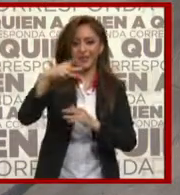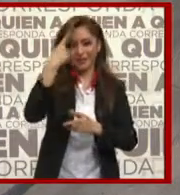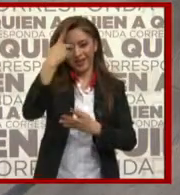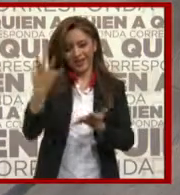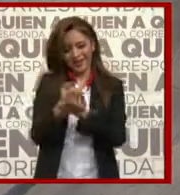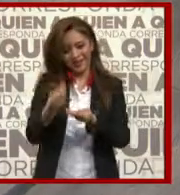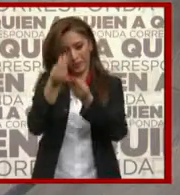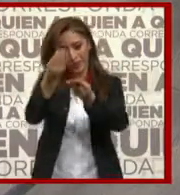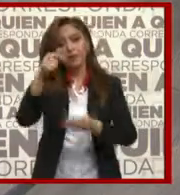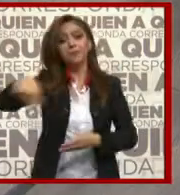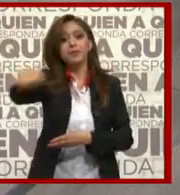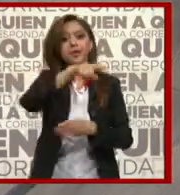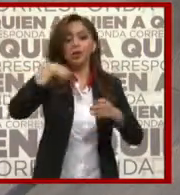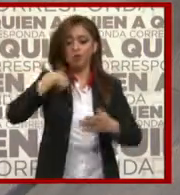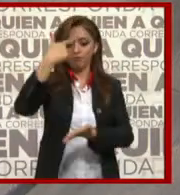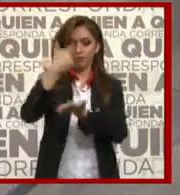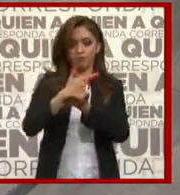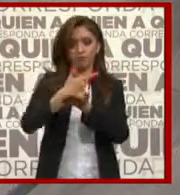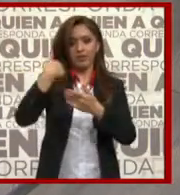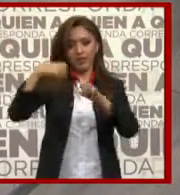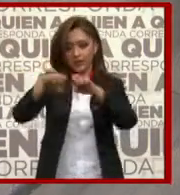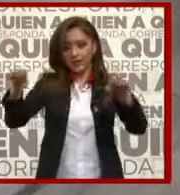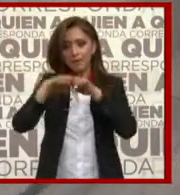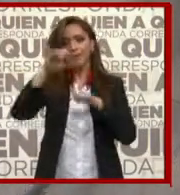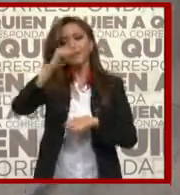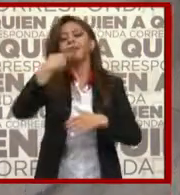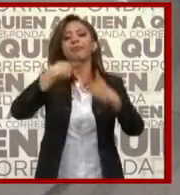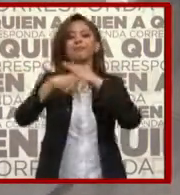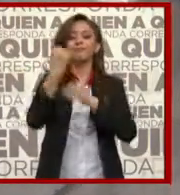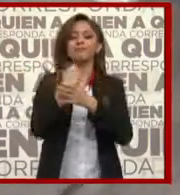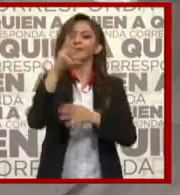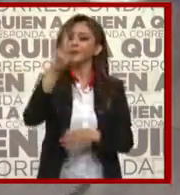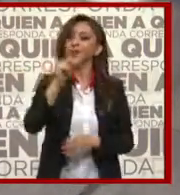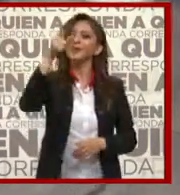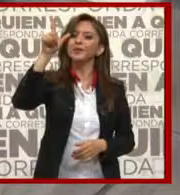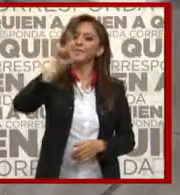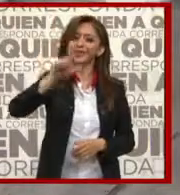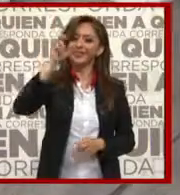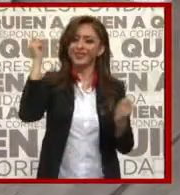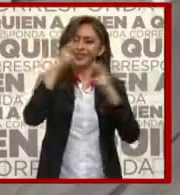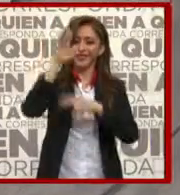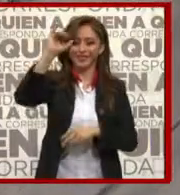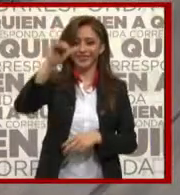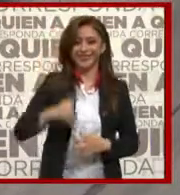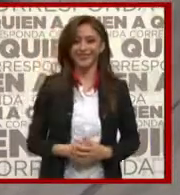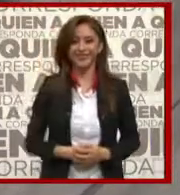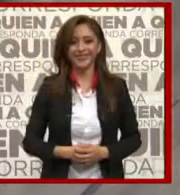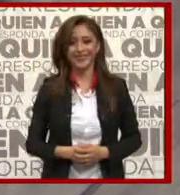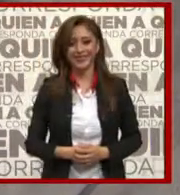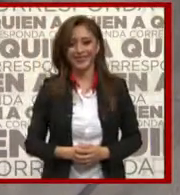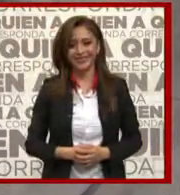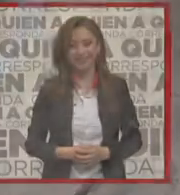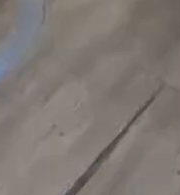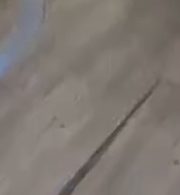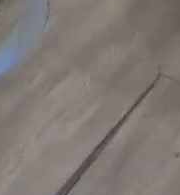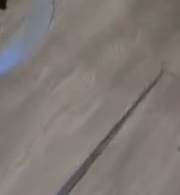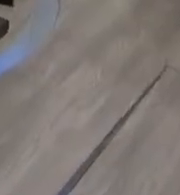Garralda y nombre de todo este equipo Gracias y un consejo sabe qué no se ahí nos vemos